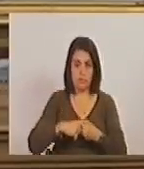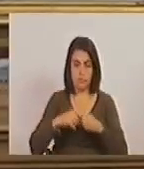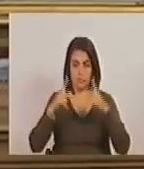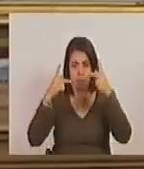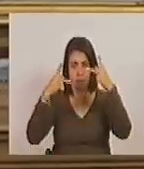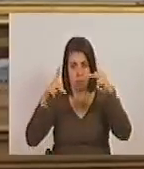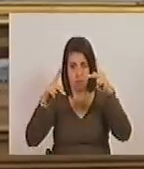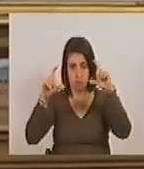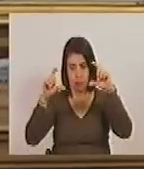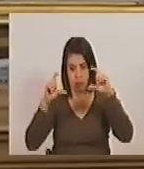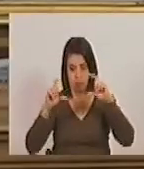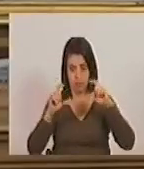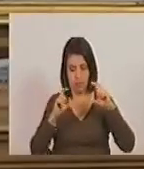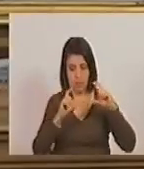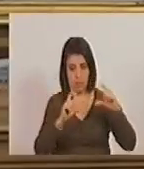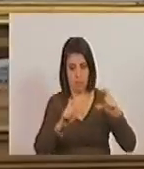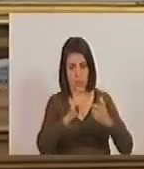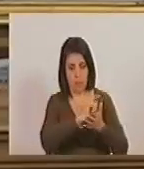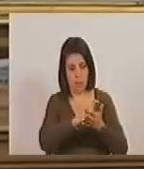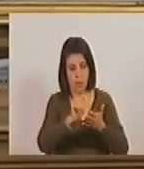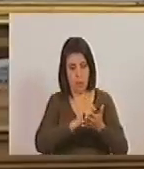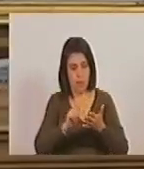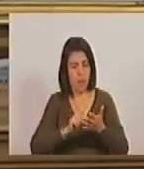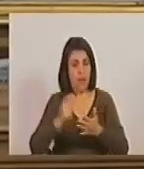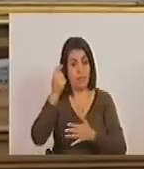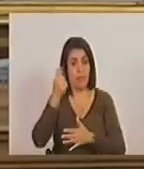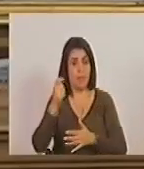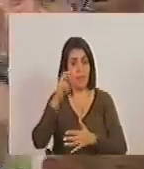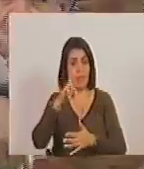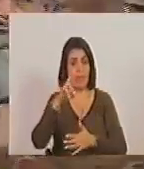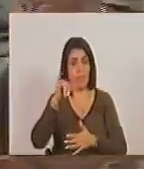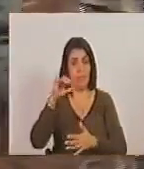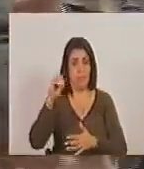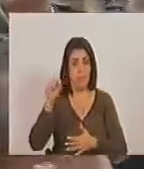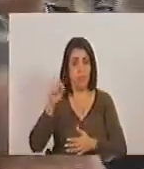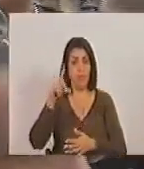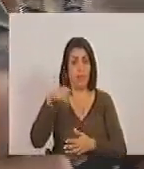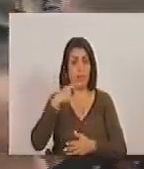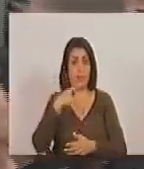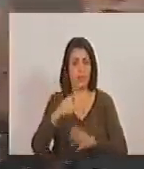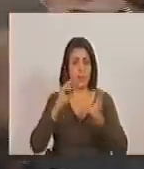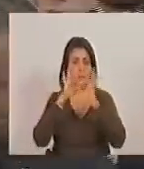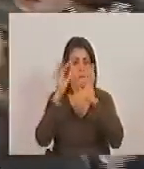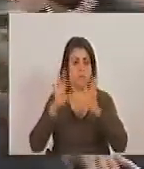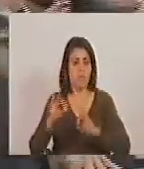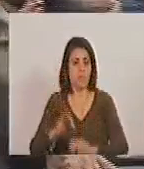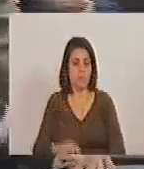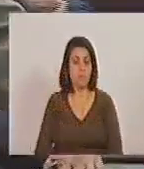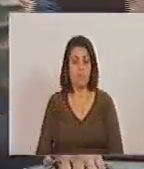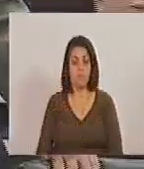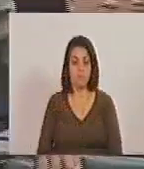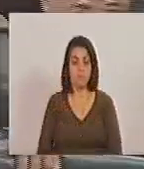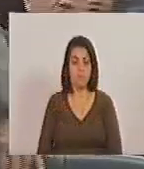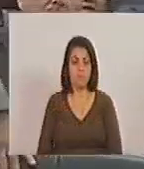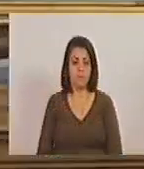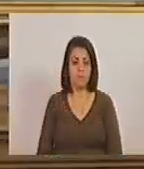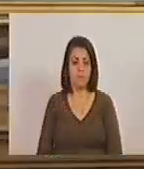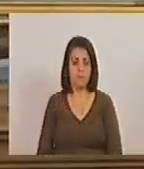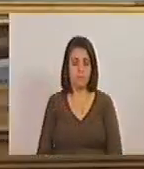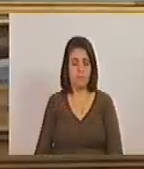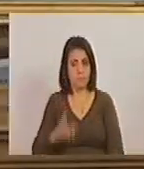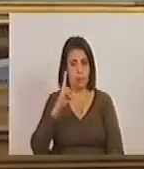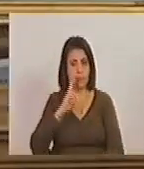párrafo que redactará el diputado Ríos. También quiero, como una forma de